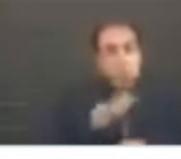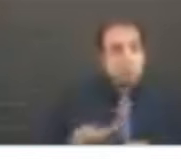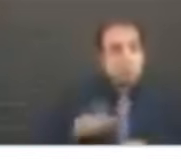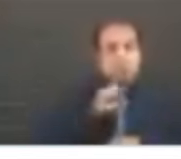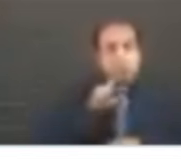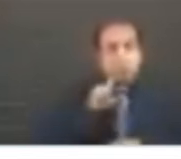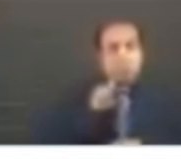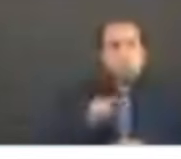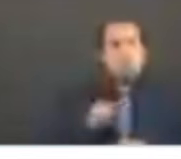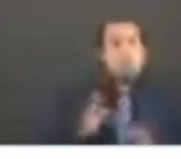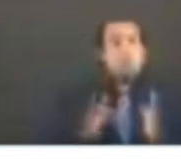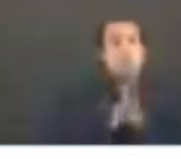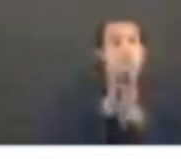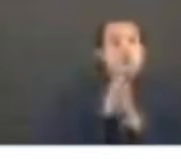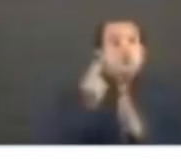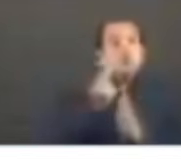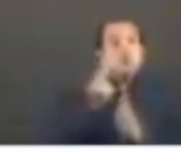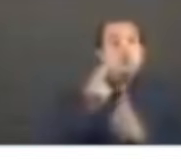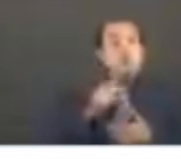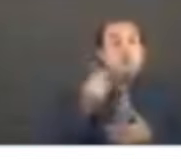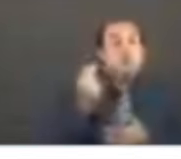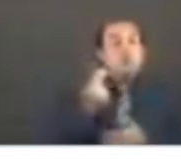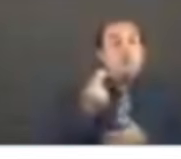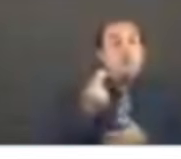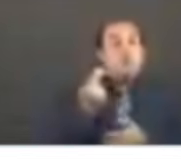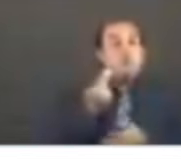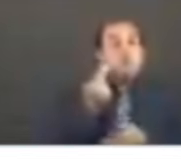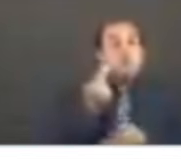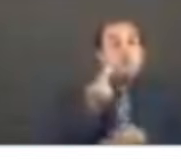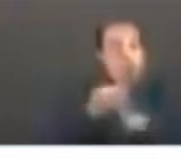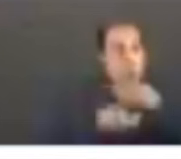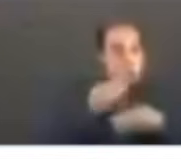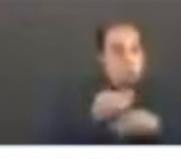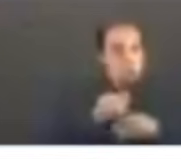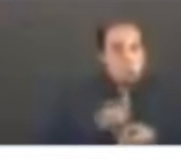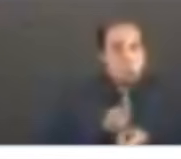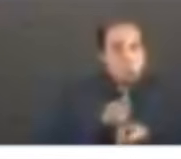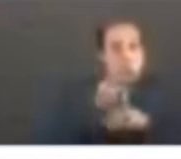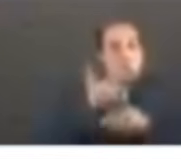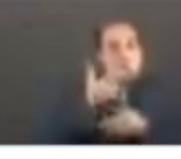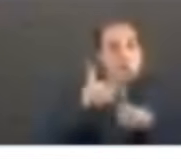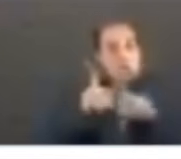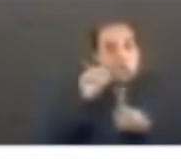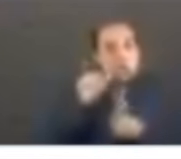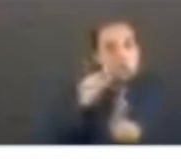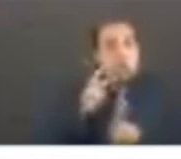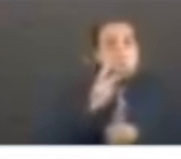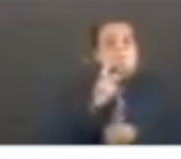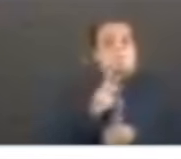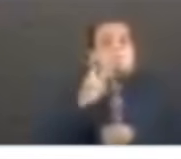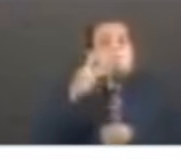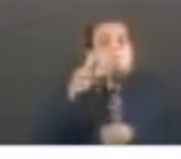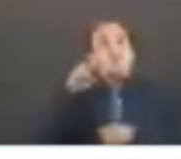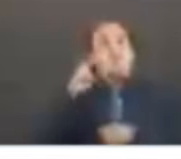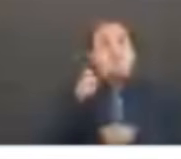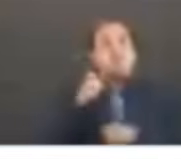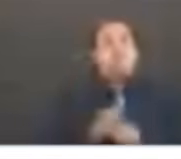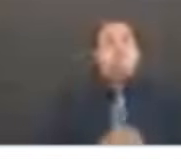todo lo que se requiera para poder ofrecer el gas de Pemex a la ciudadanía, el gas